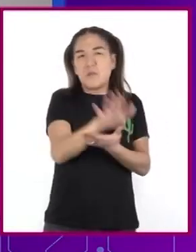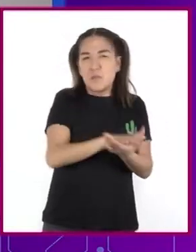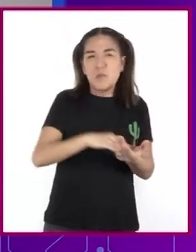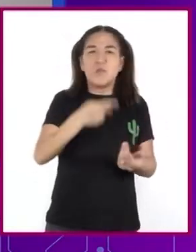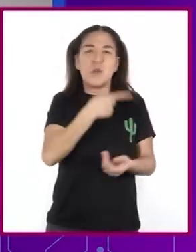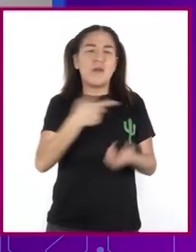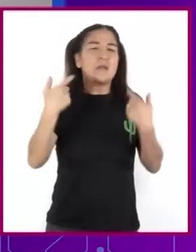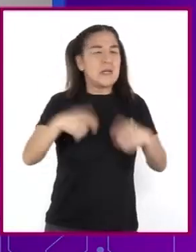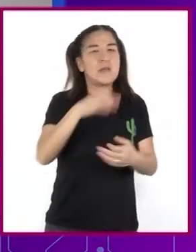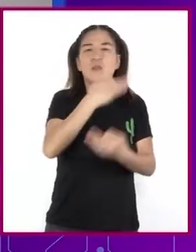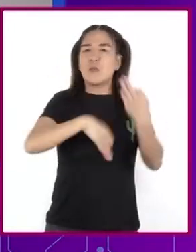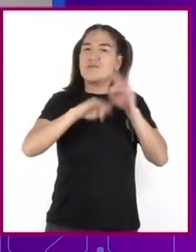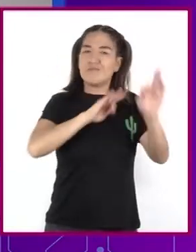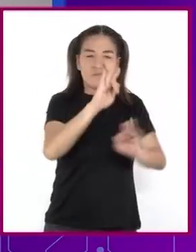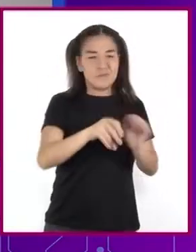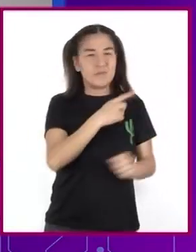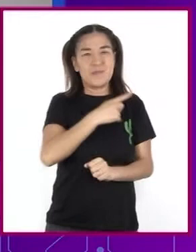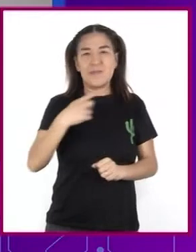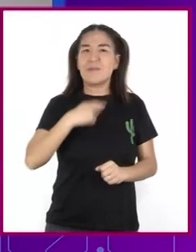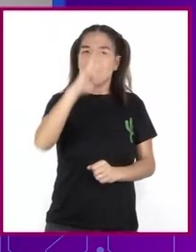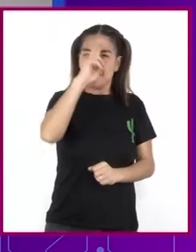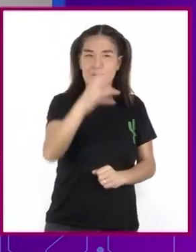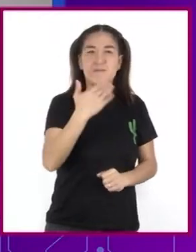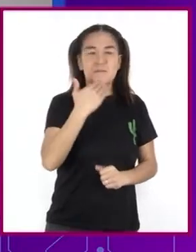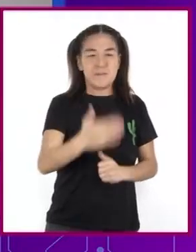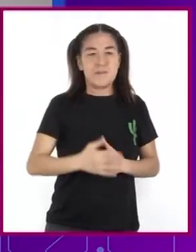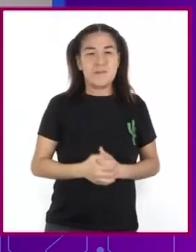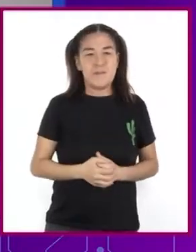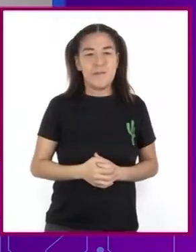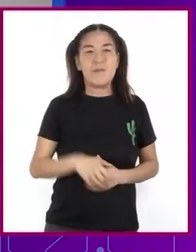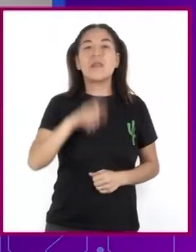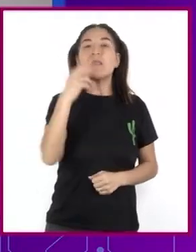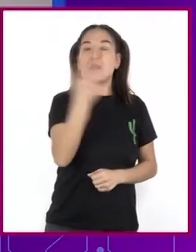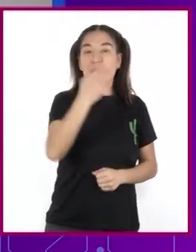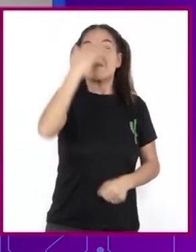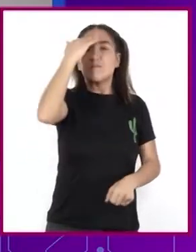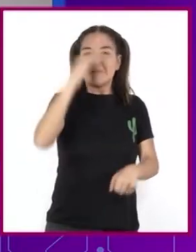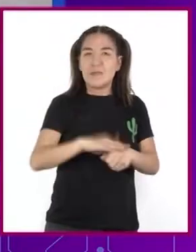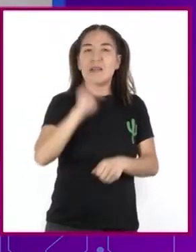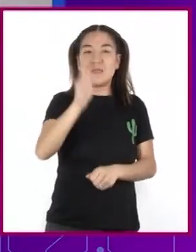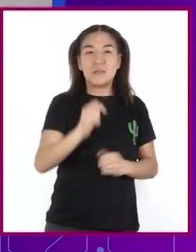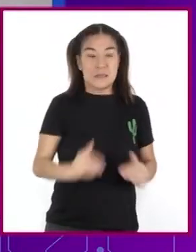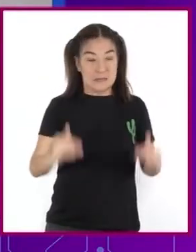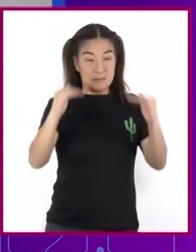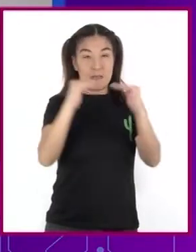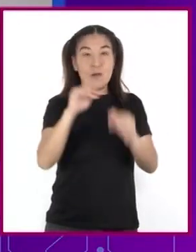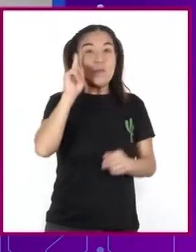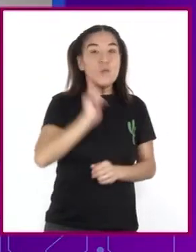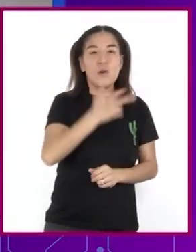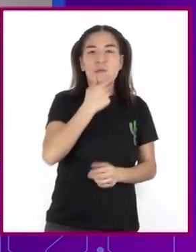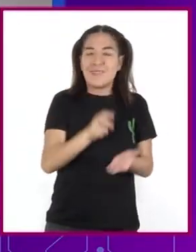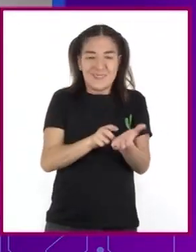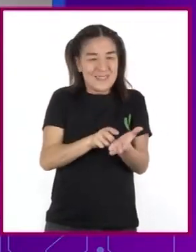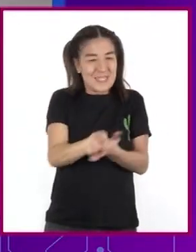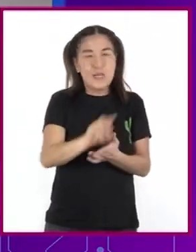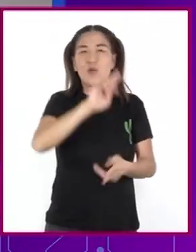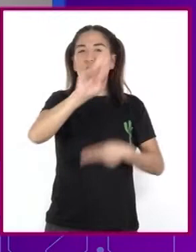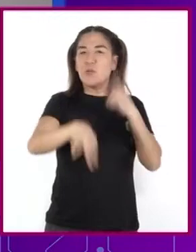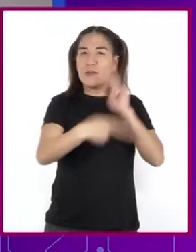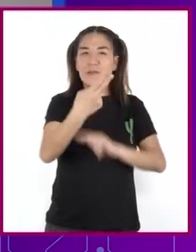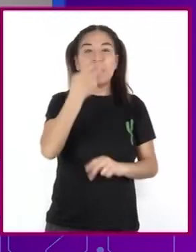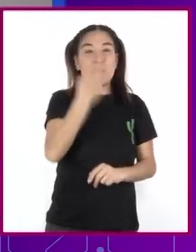Considero que es preciso saber que la igualdad de género es un derecho humano universal. Al